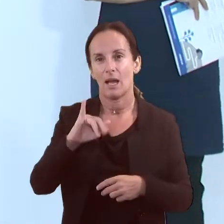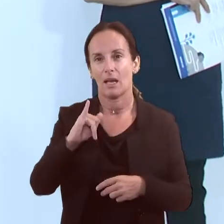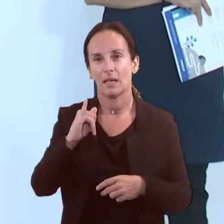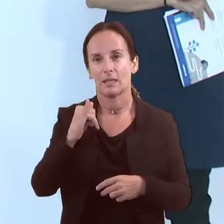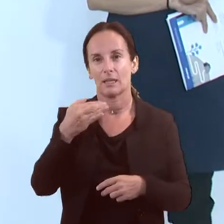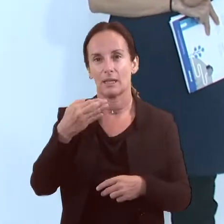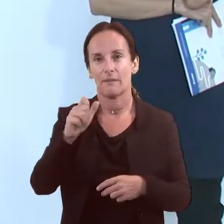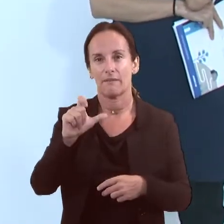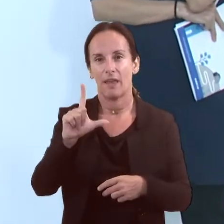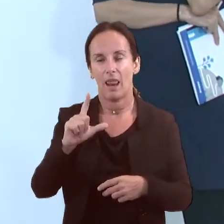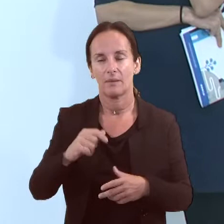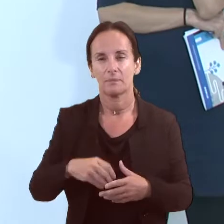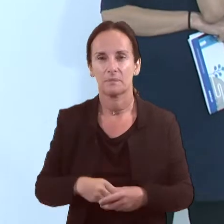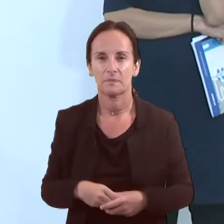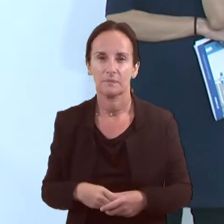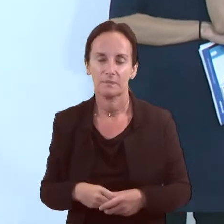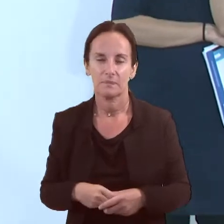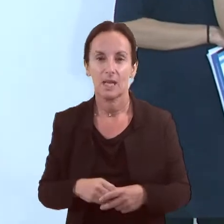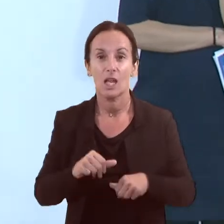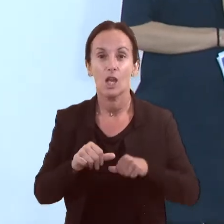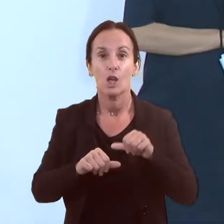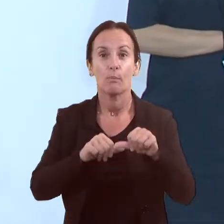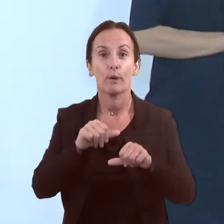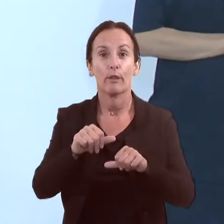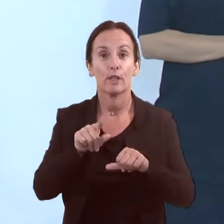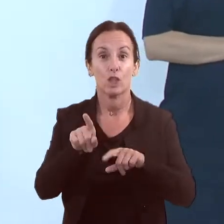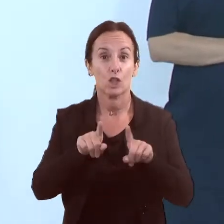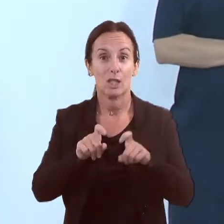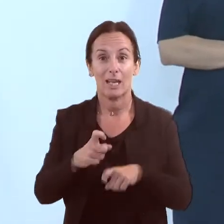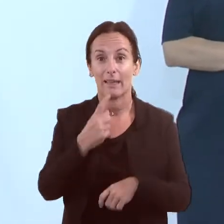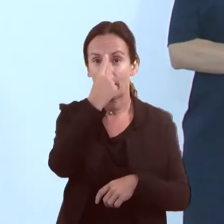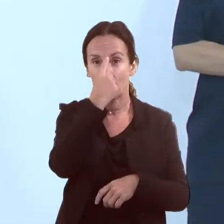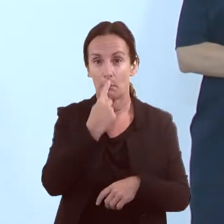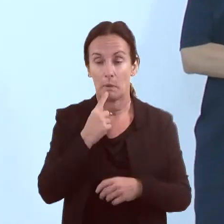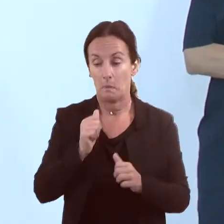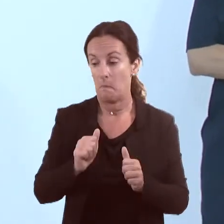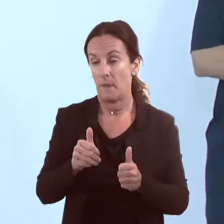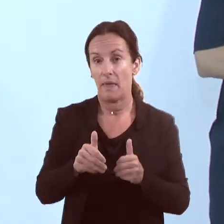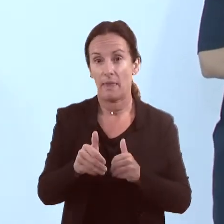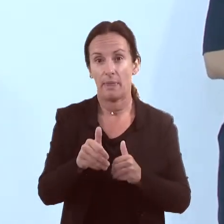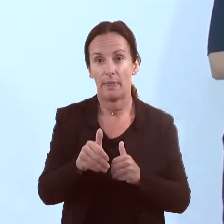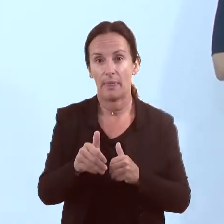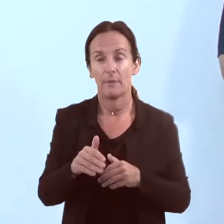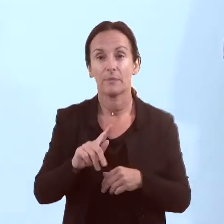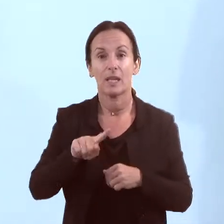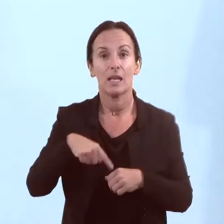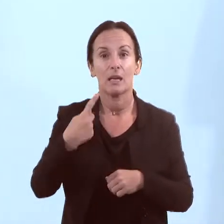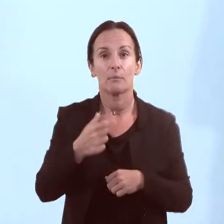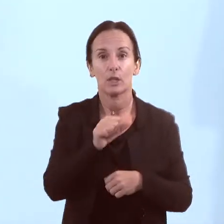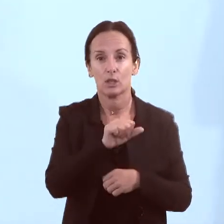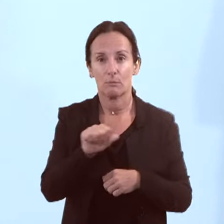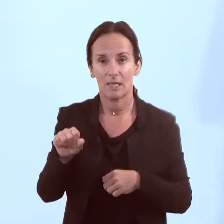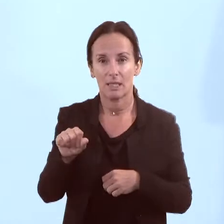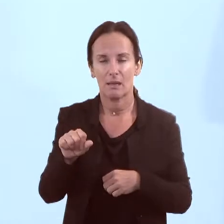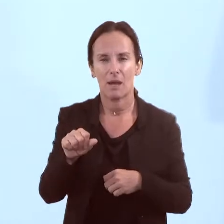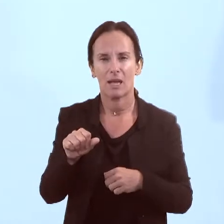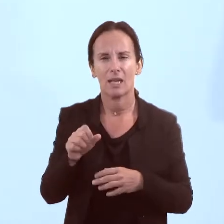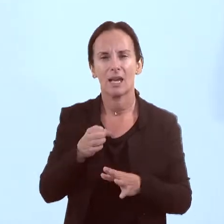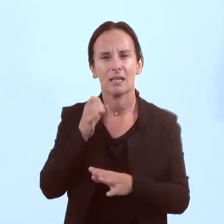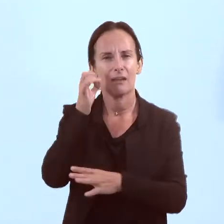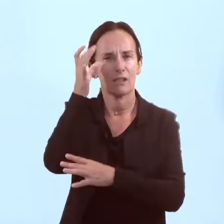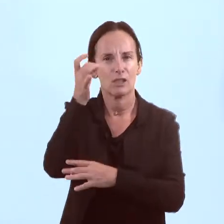el proceso de selección vamos a empezar ya en breve. De hecho, la próxima semana tenemos ya algunas sesiones